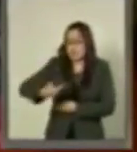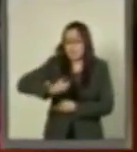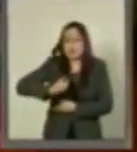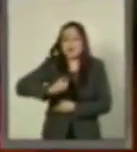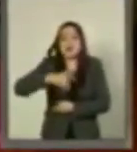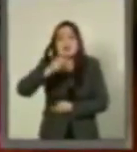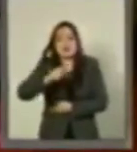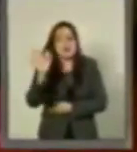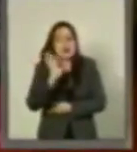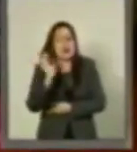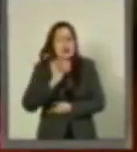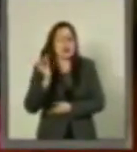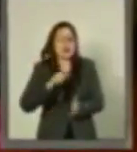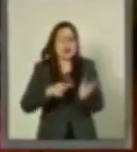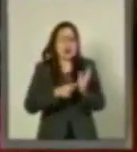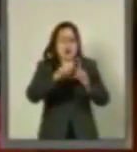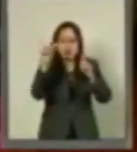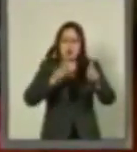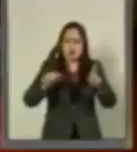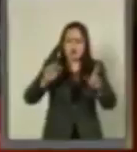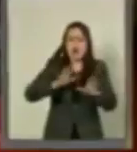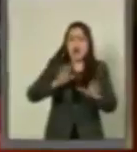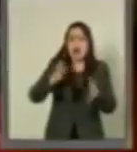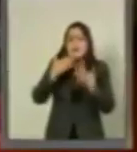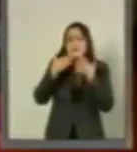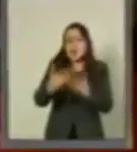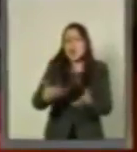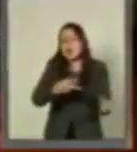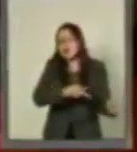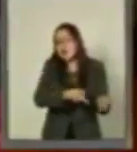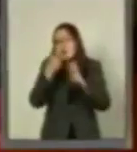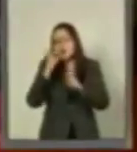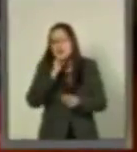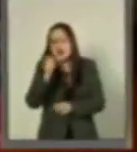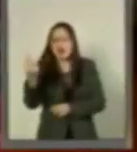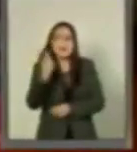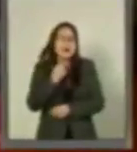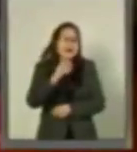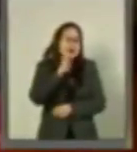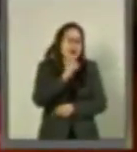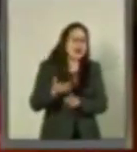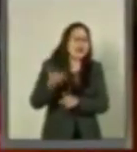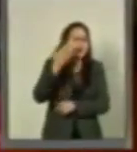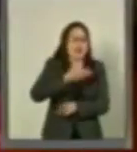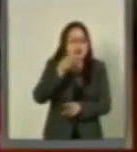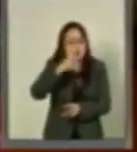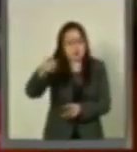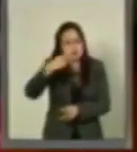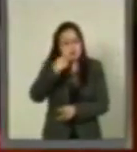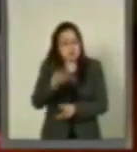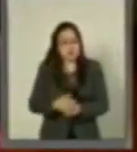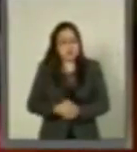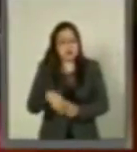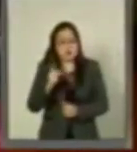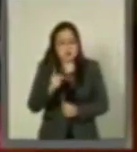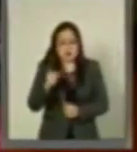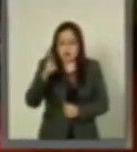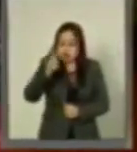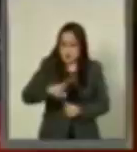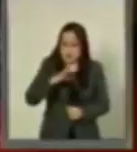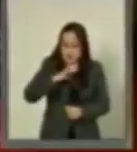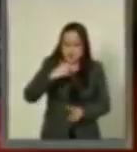que todo era un paraíso, en el que no había un secuestro, donde no había un homicidio, pero no se formaron